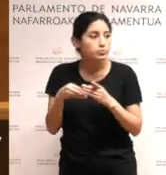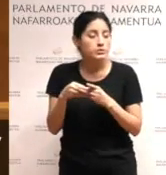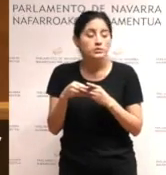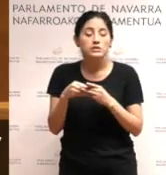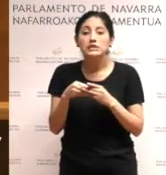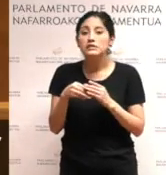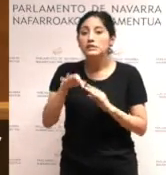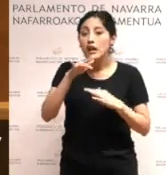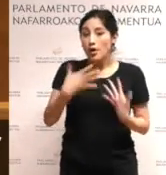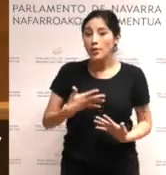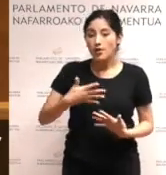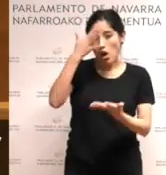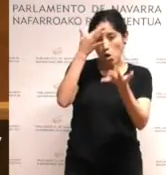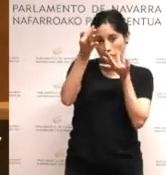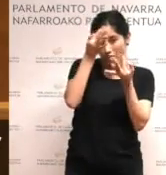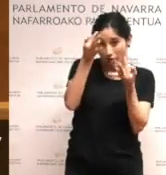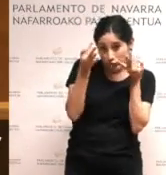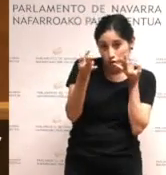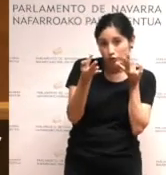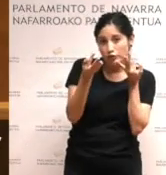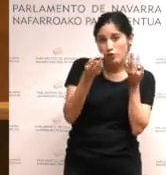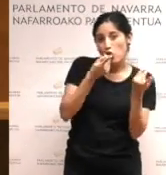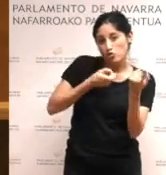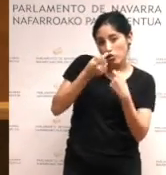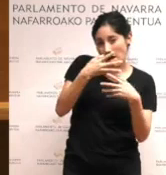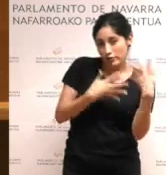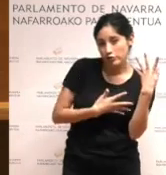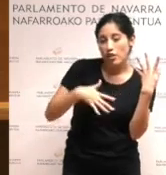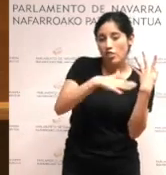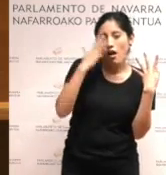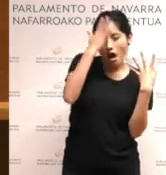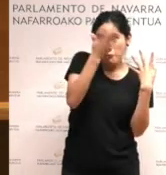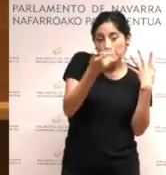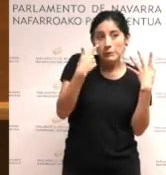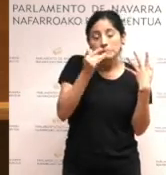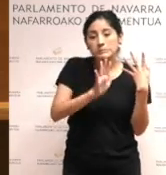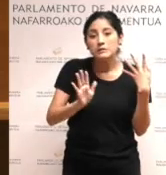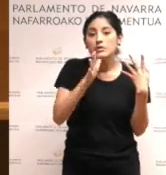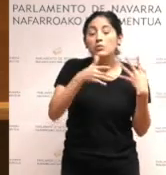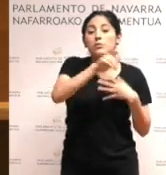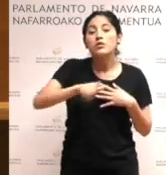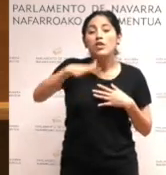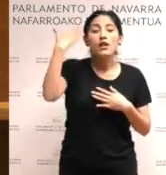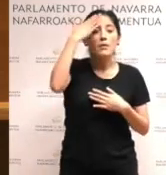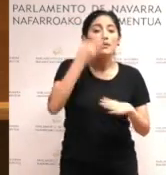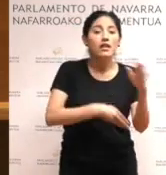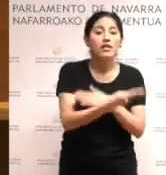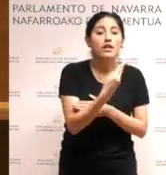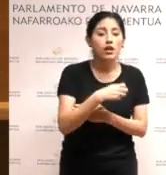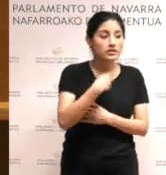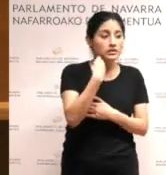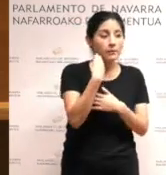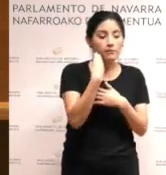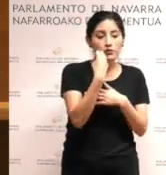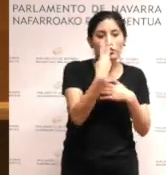actuales de Navarra no van en esa dirección. Miren, en el año 2010, según el Nastat, nacieron en Navarra 6.778